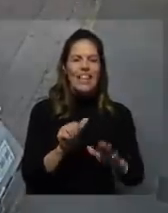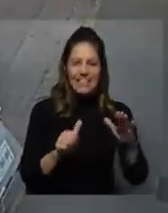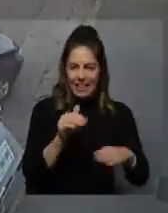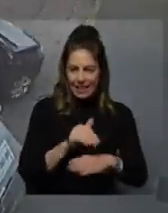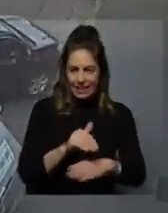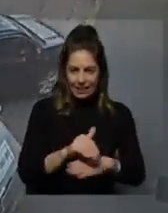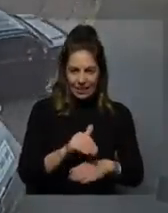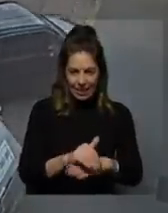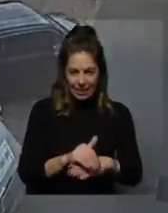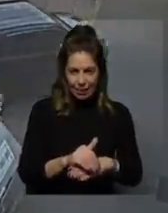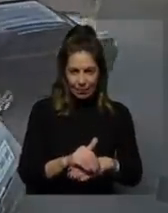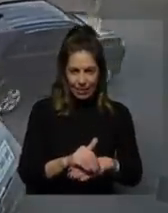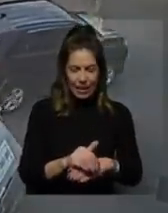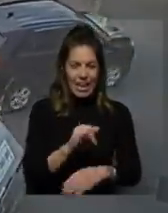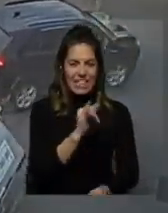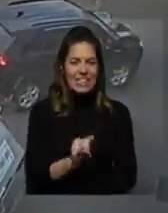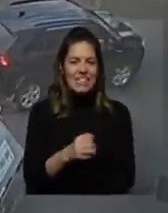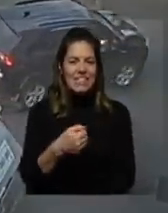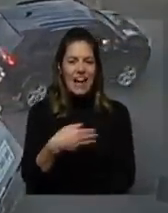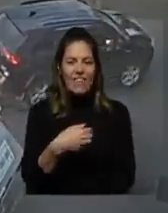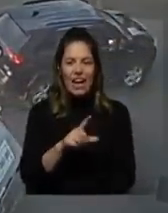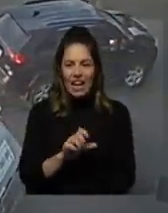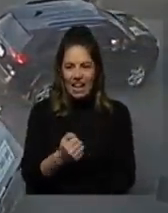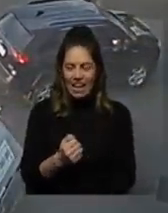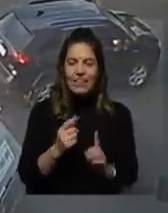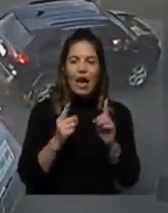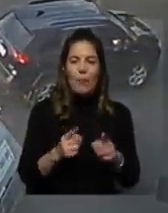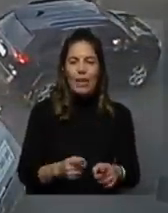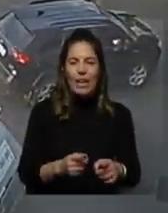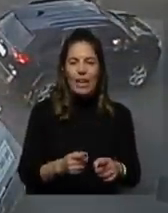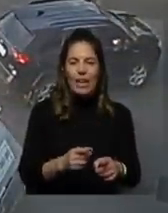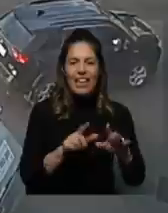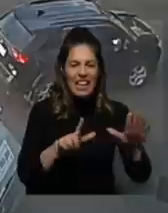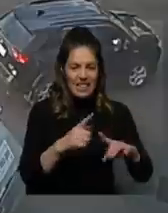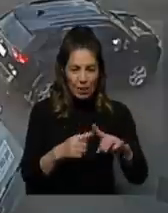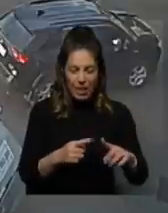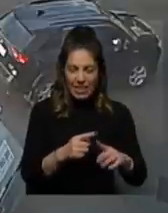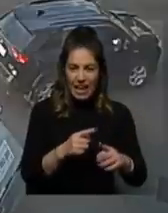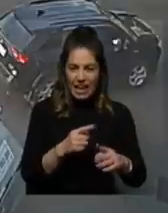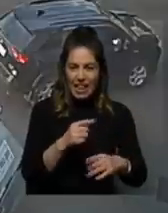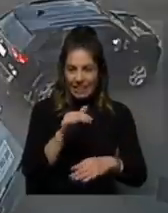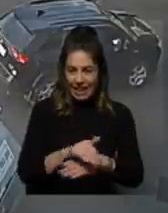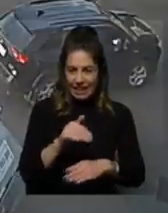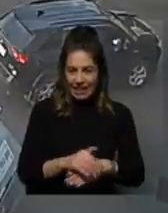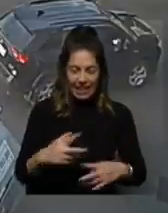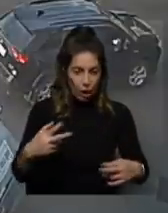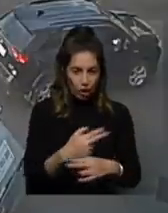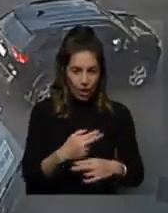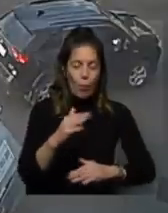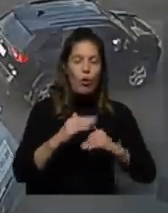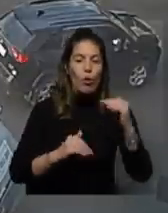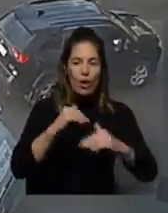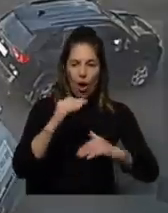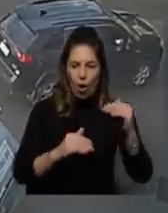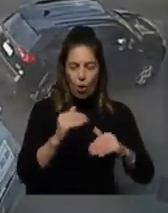por tareas de hormigonado Zavala Entre 25 de mayo y Rincón hasta las siete y media de la tarde por la una obra de